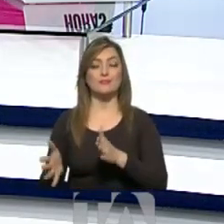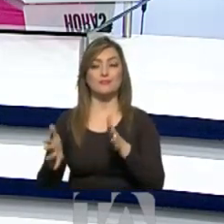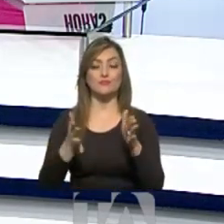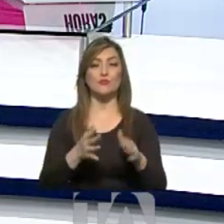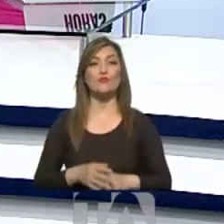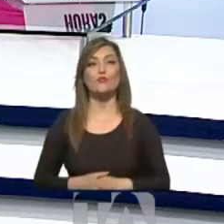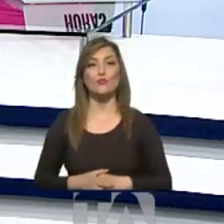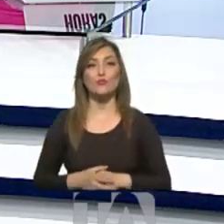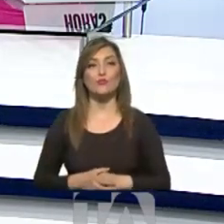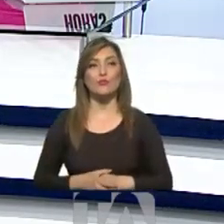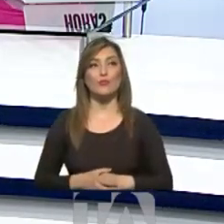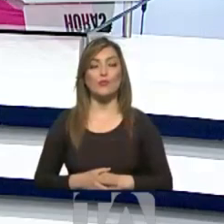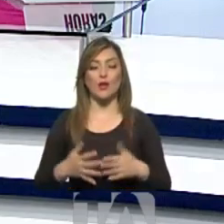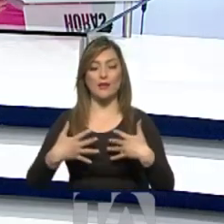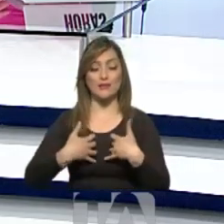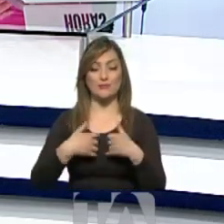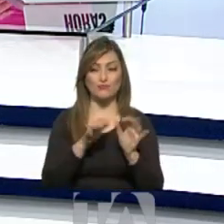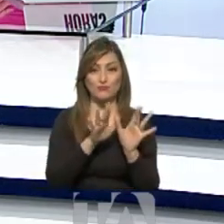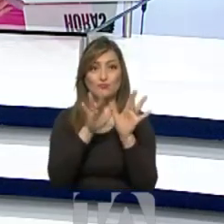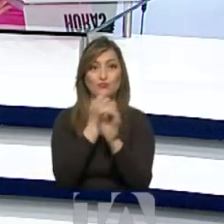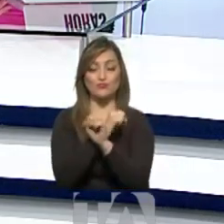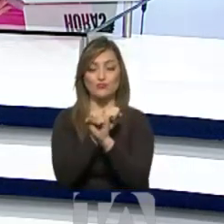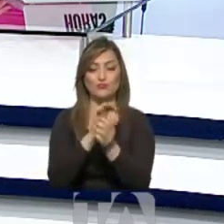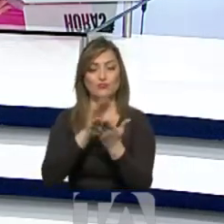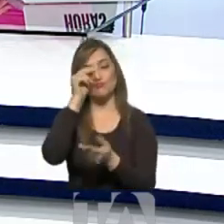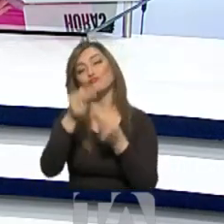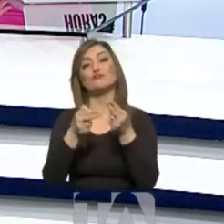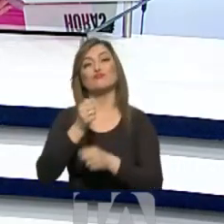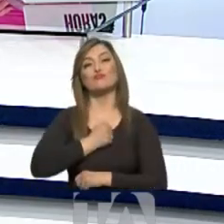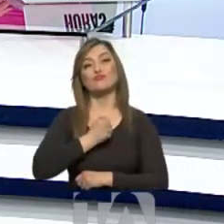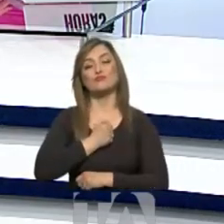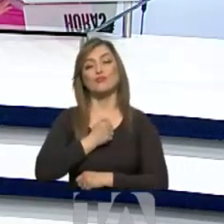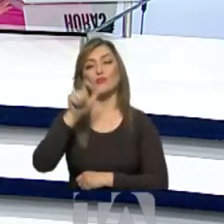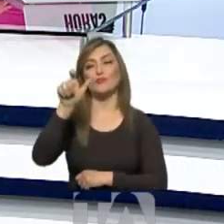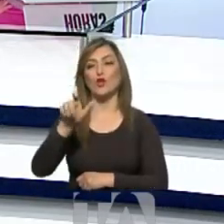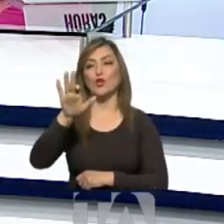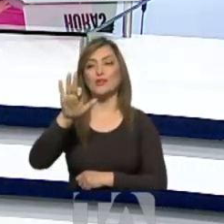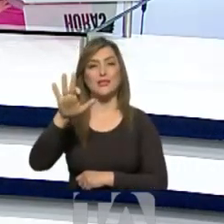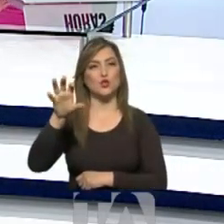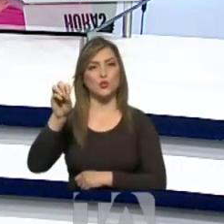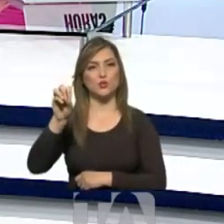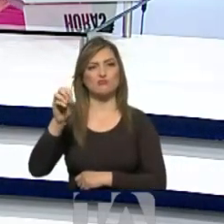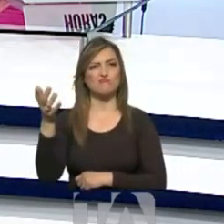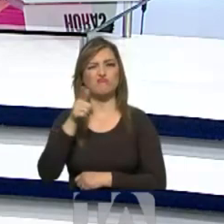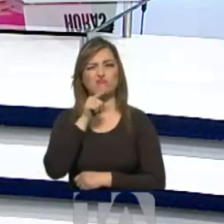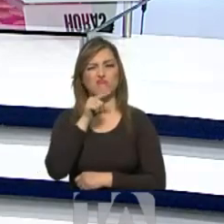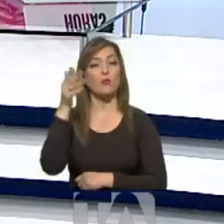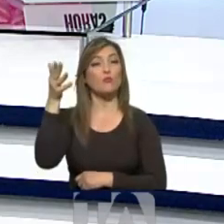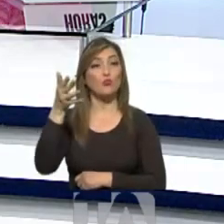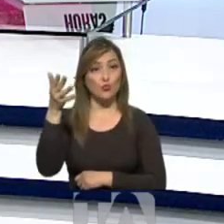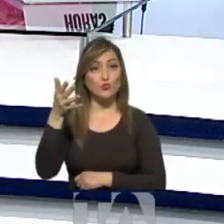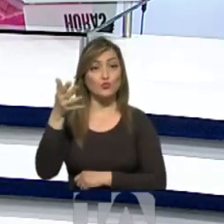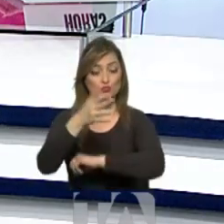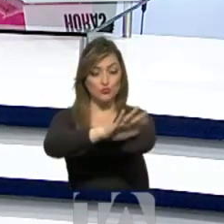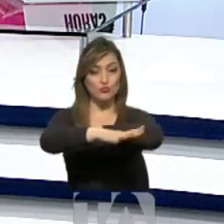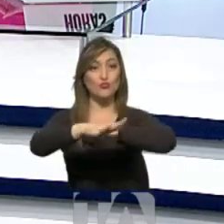que rescatar las especies de aves criollas es el emprendimiento de Tito Torres. Bueno, él es un docente de la provincia de Morona, Santiago, que